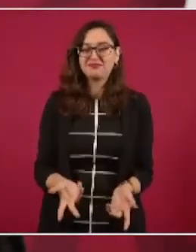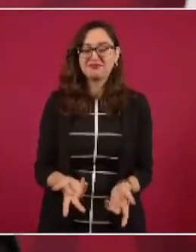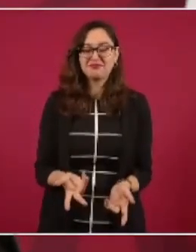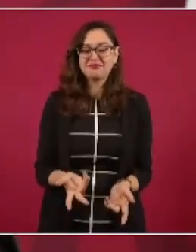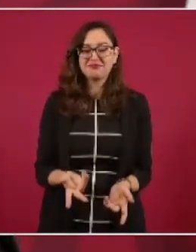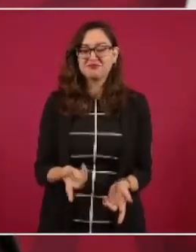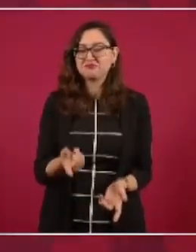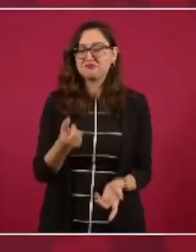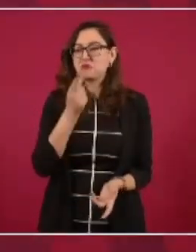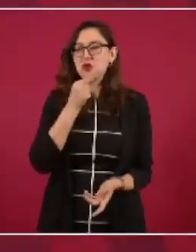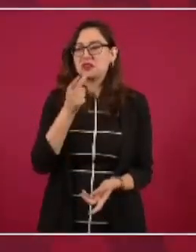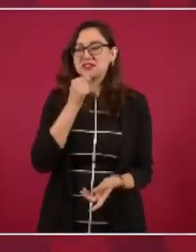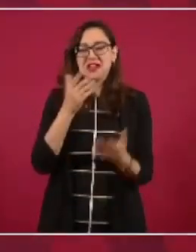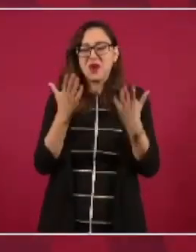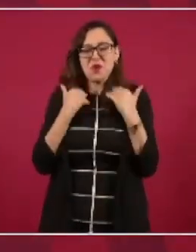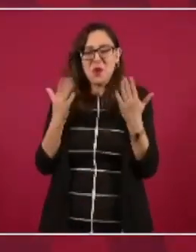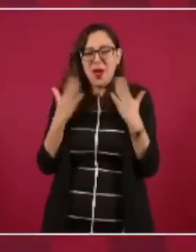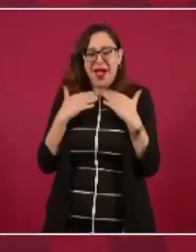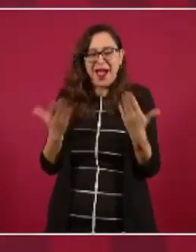seguridad